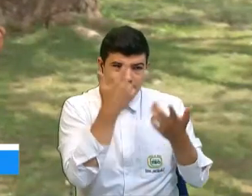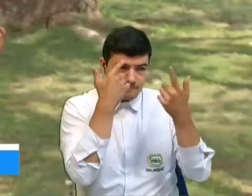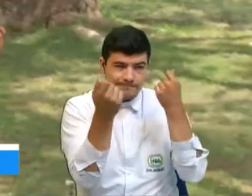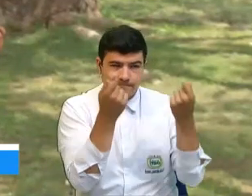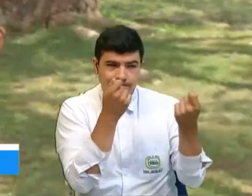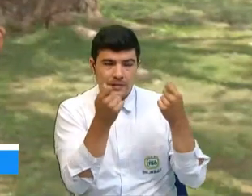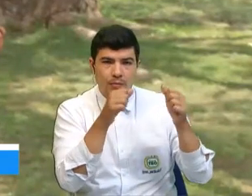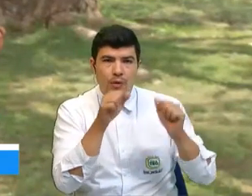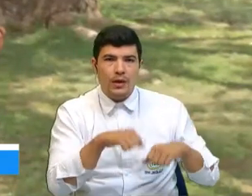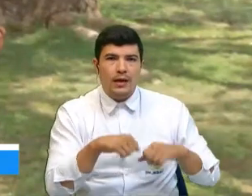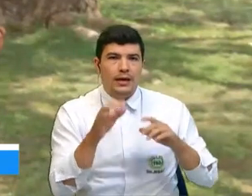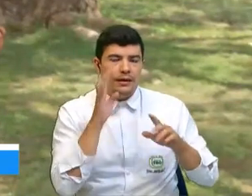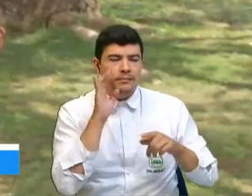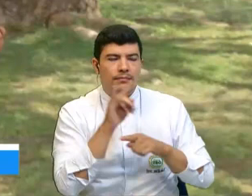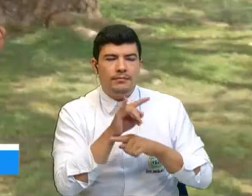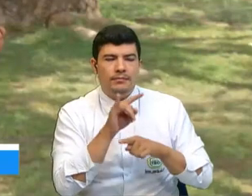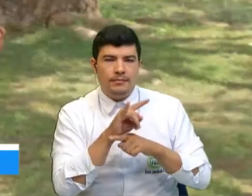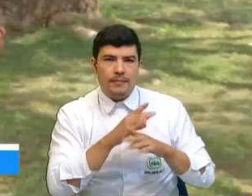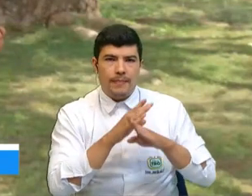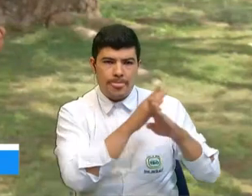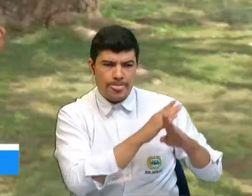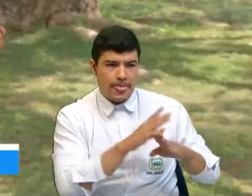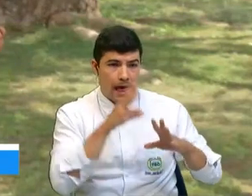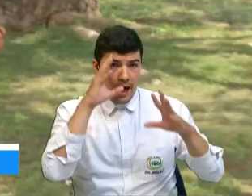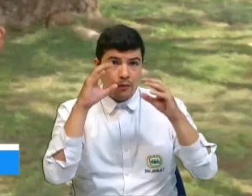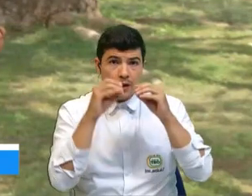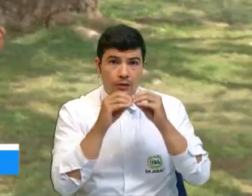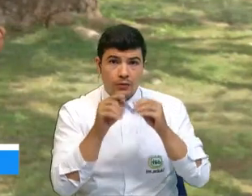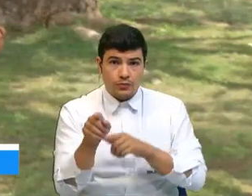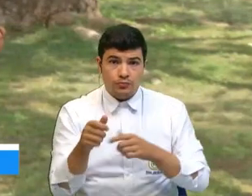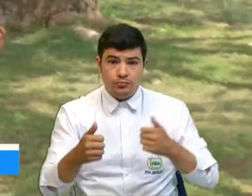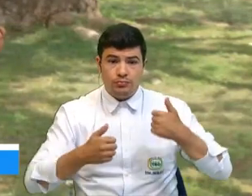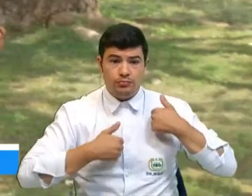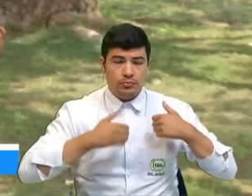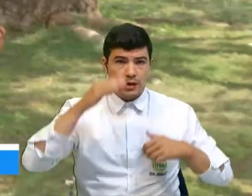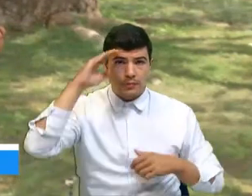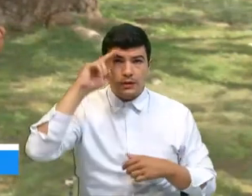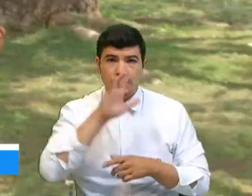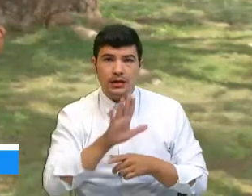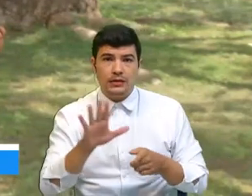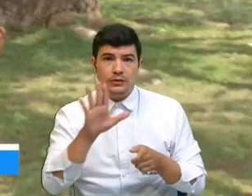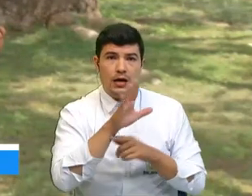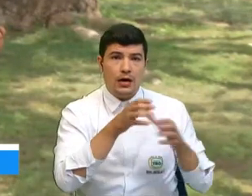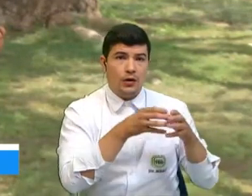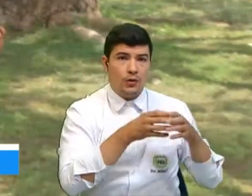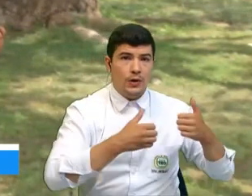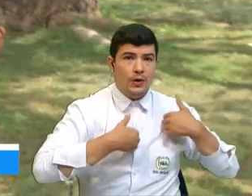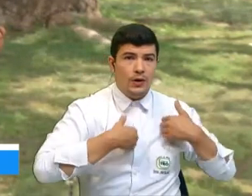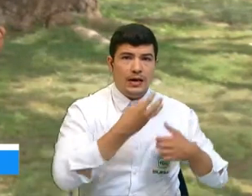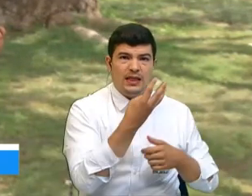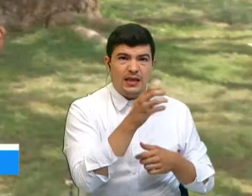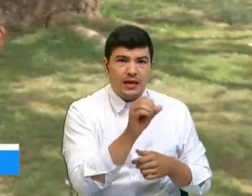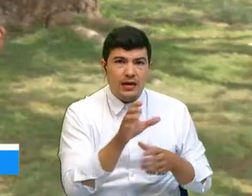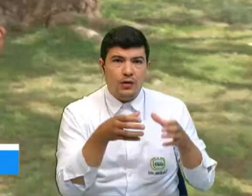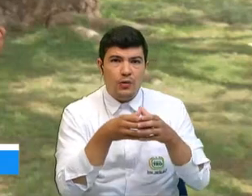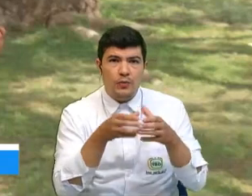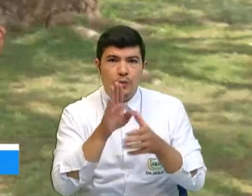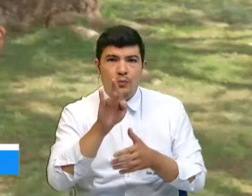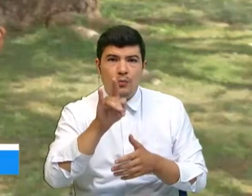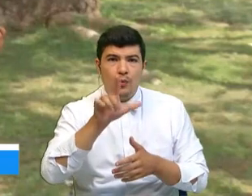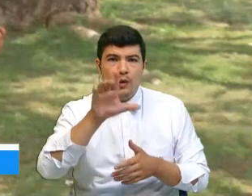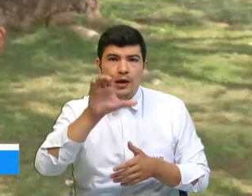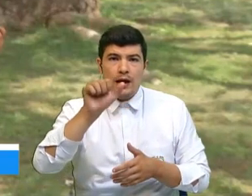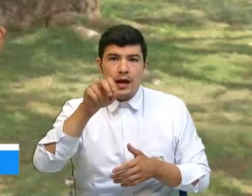van a aplicar en operativos conjuntos con el Ejército Nacional, específicamente con tropas de la Brigada 30 y de la Fuerza de Tarea Vulcano, para